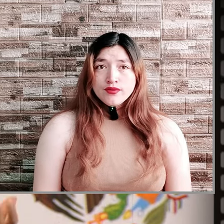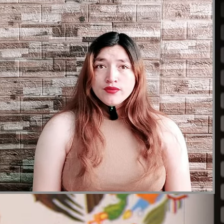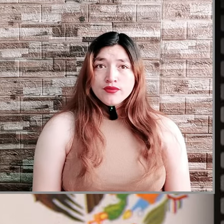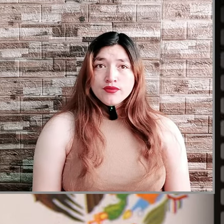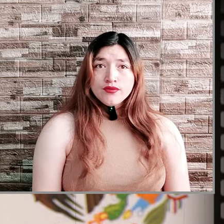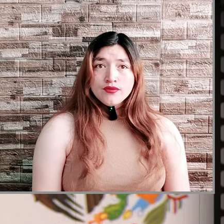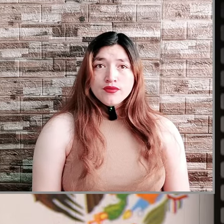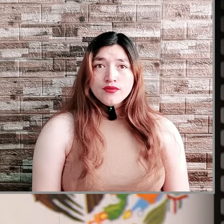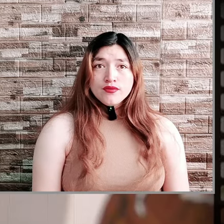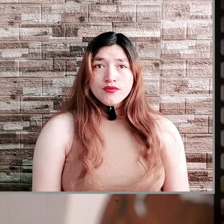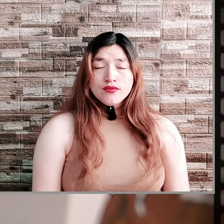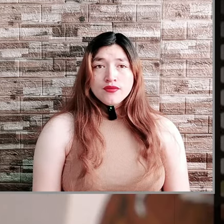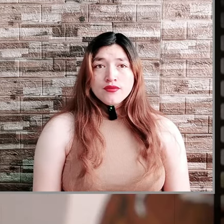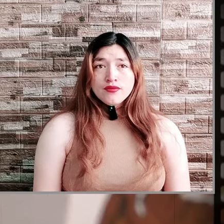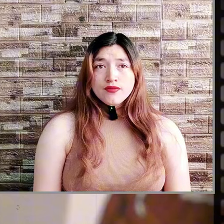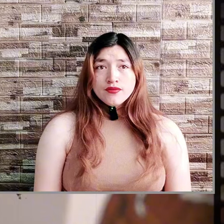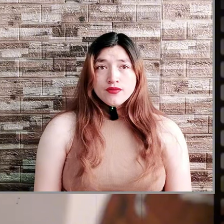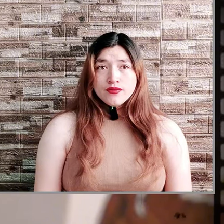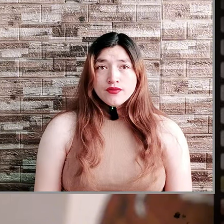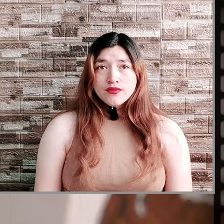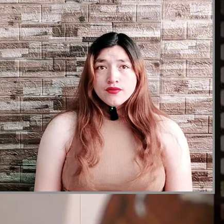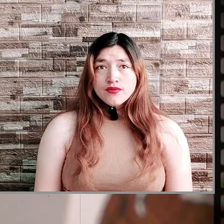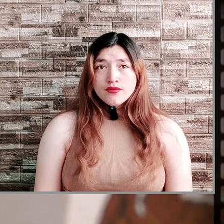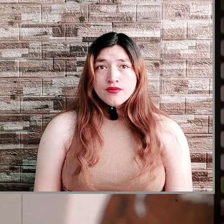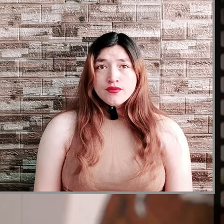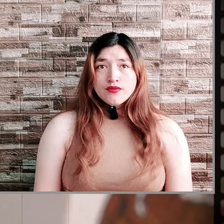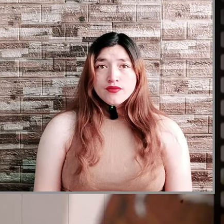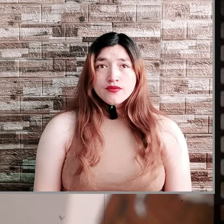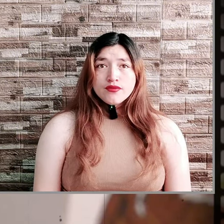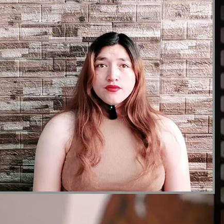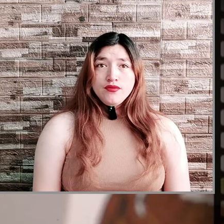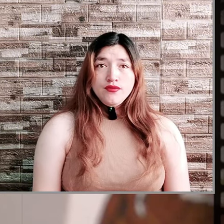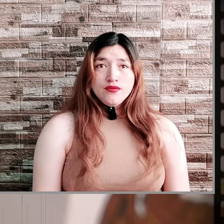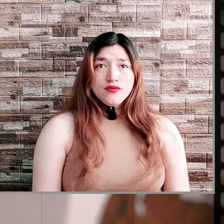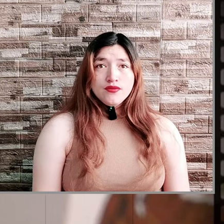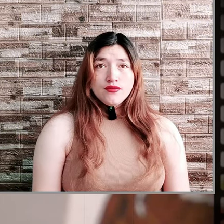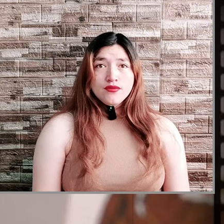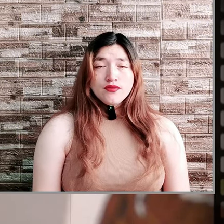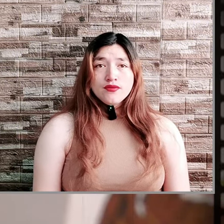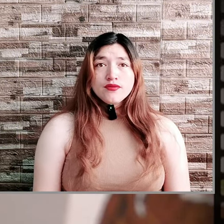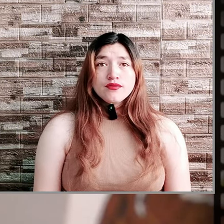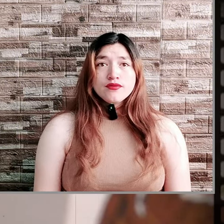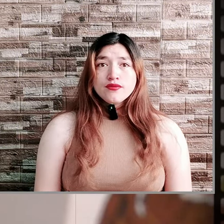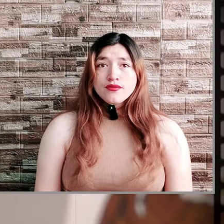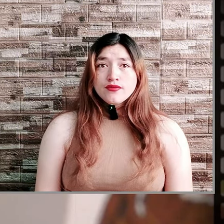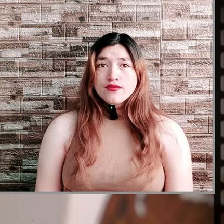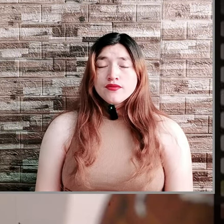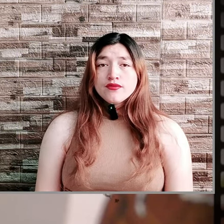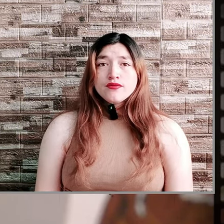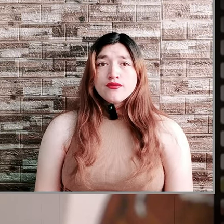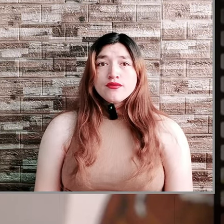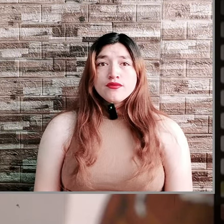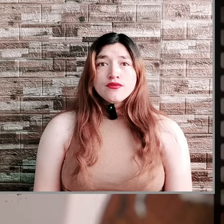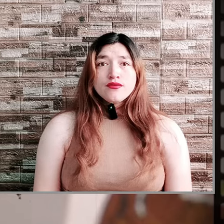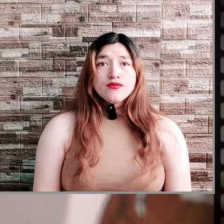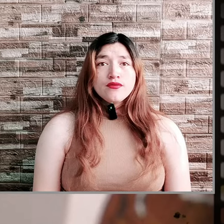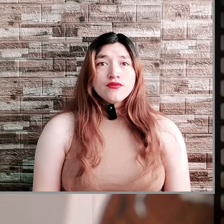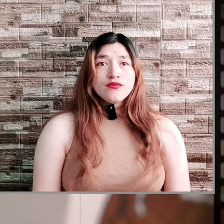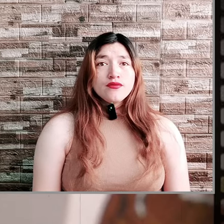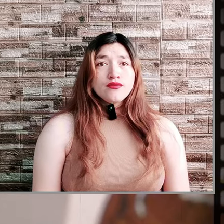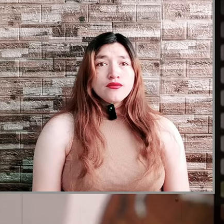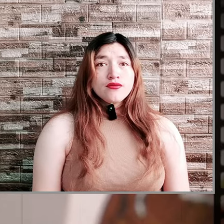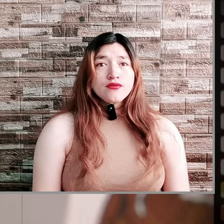fue parte de este proceso. Cuando viene la pandemia y la visión también de cómo está